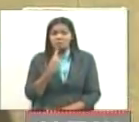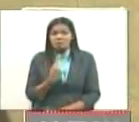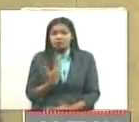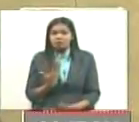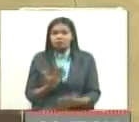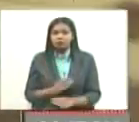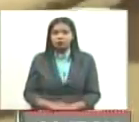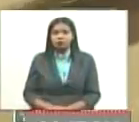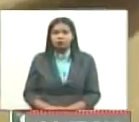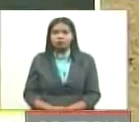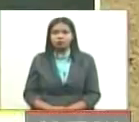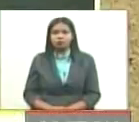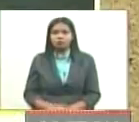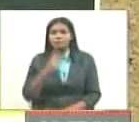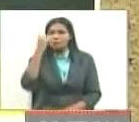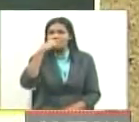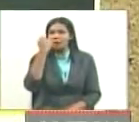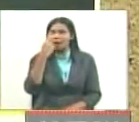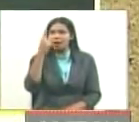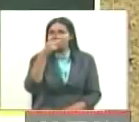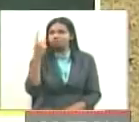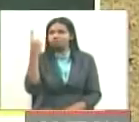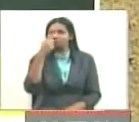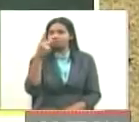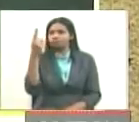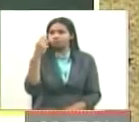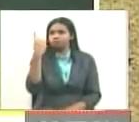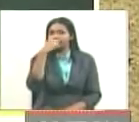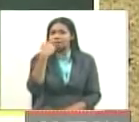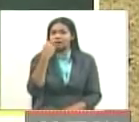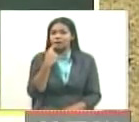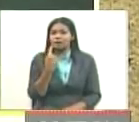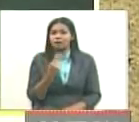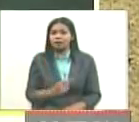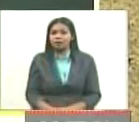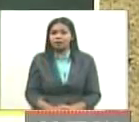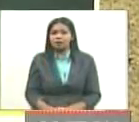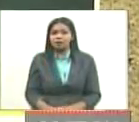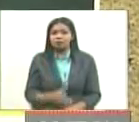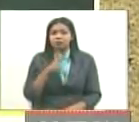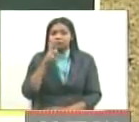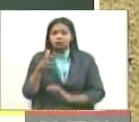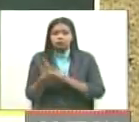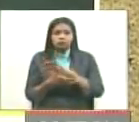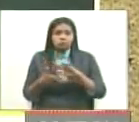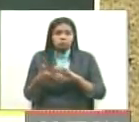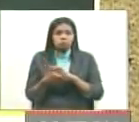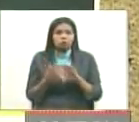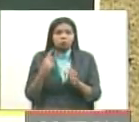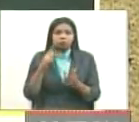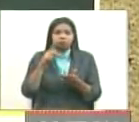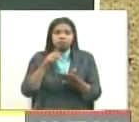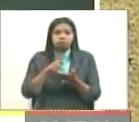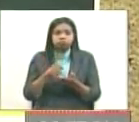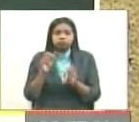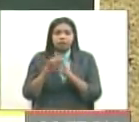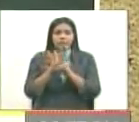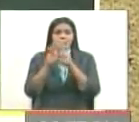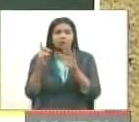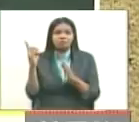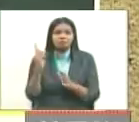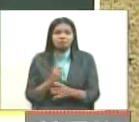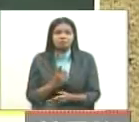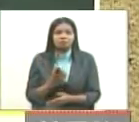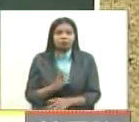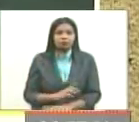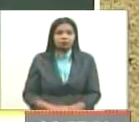¿Ah? ¿Quién le va a... Miren estas caras, pero miren estas caras. Y este le dice, tremendo rollo me hiciste meter para venir yo para acá en la mañana.